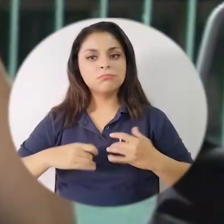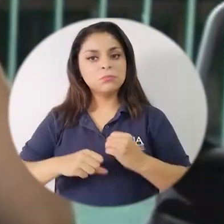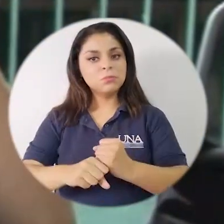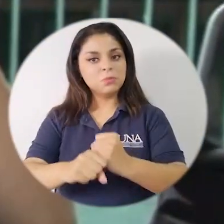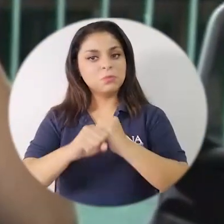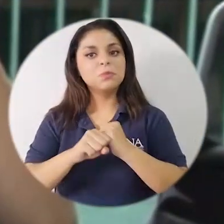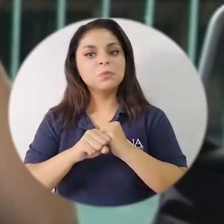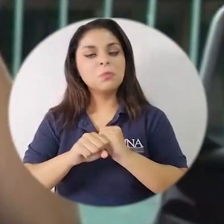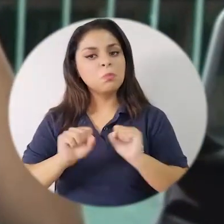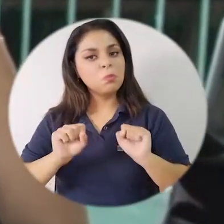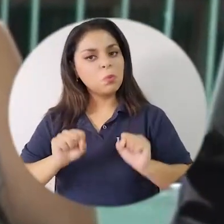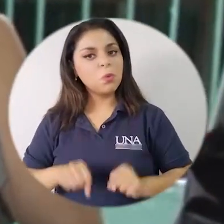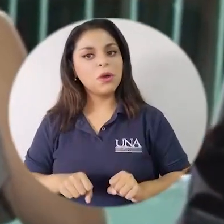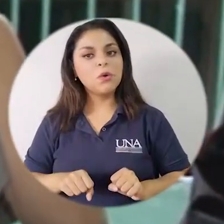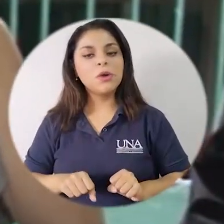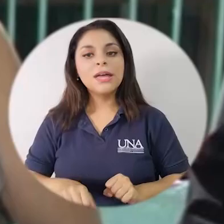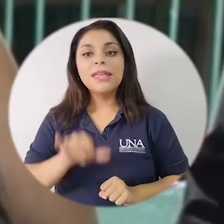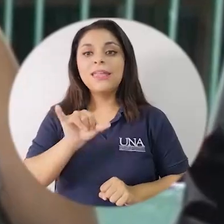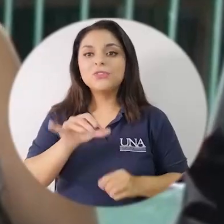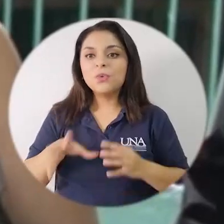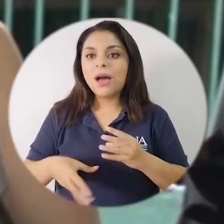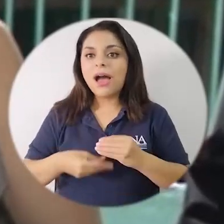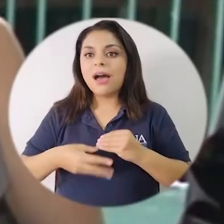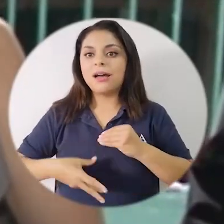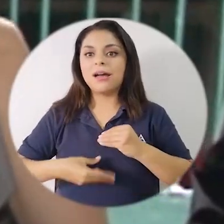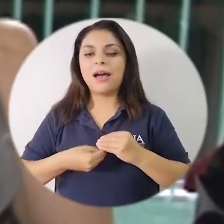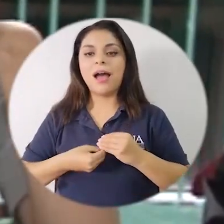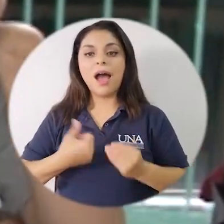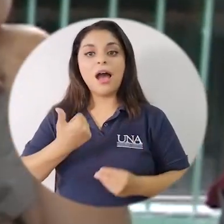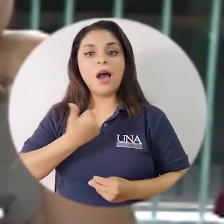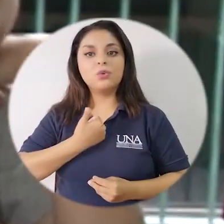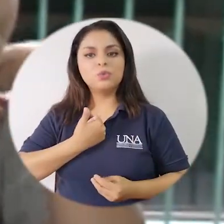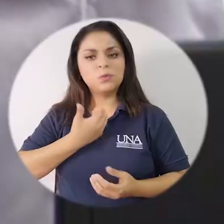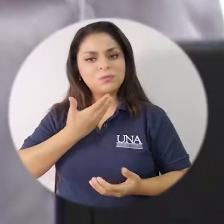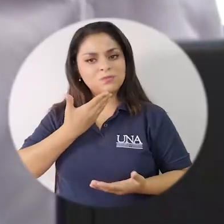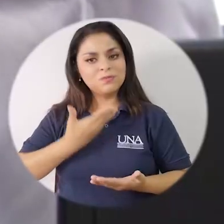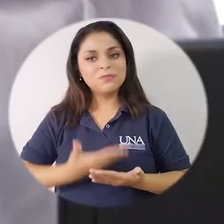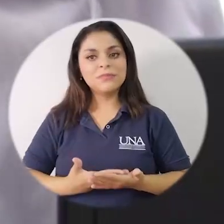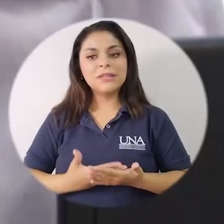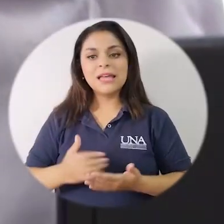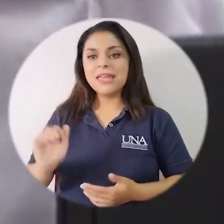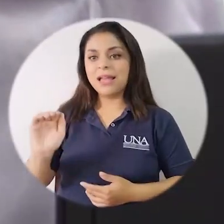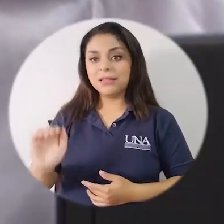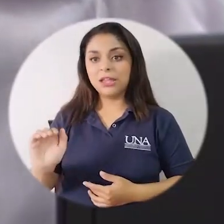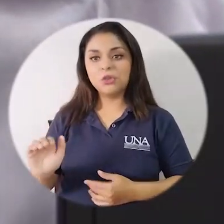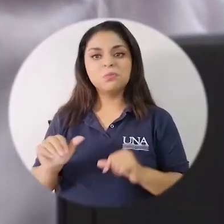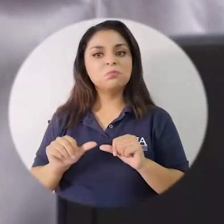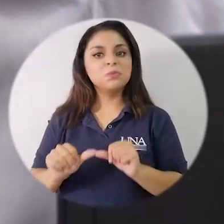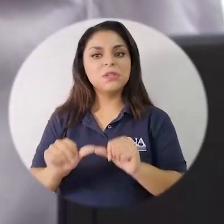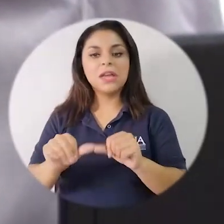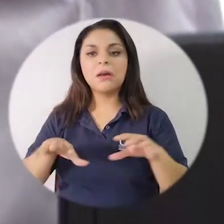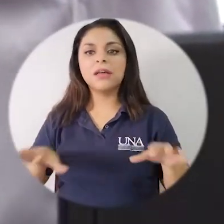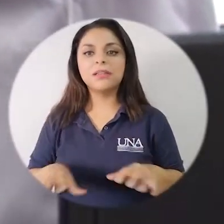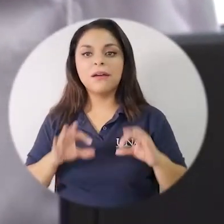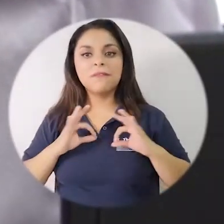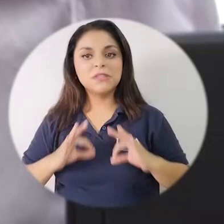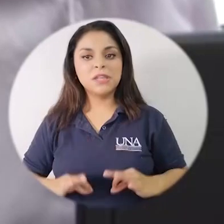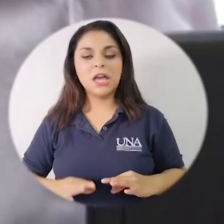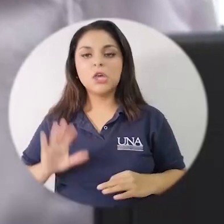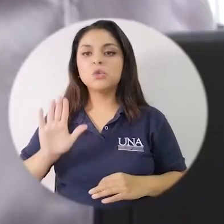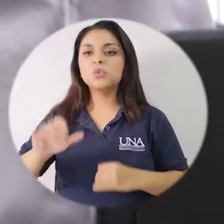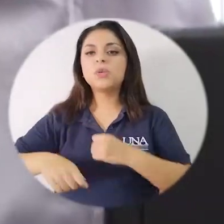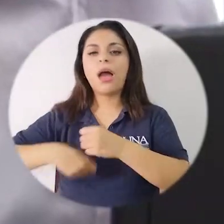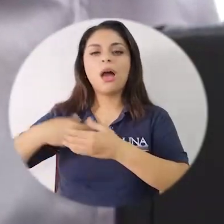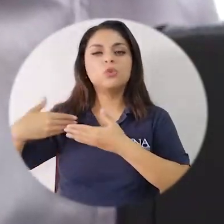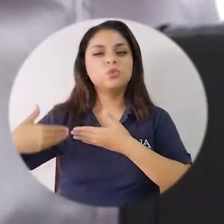mayor seguridad de que él puede hacer las cosas. Y todo esto va a incrementar la autoeficacia y va a hacer que el niño siga realizando